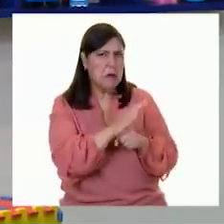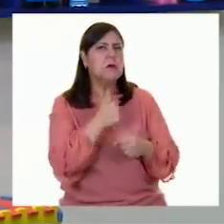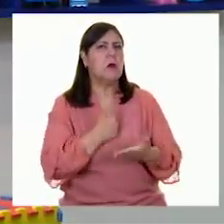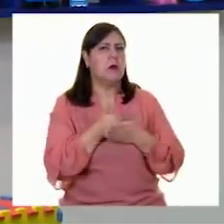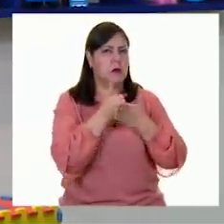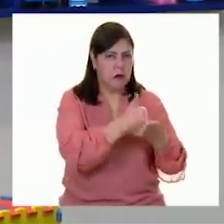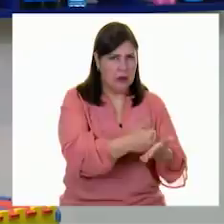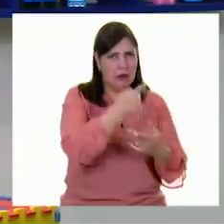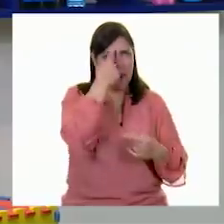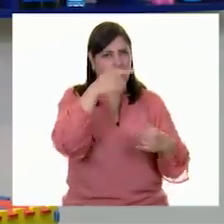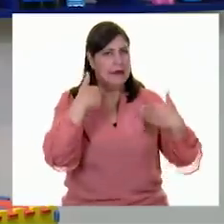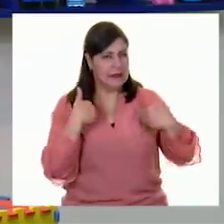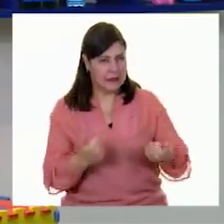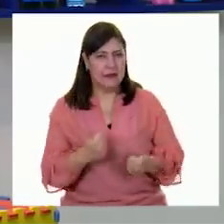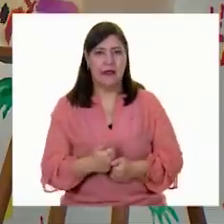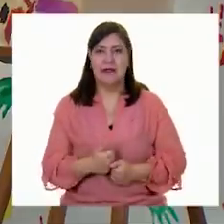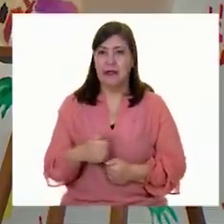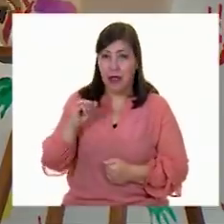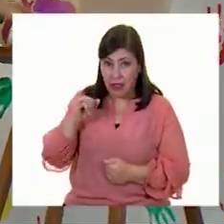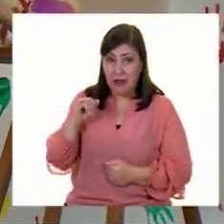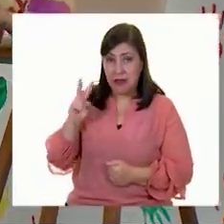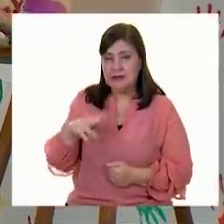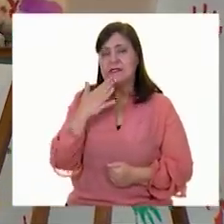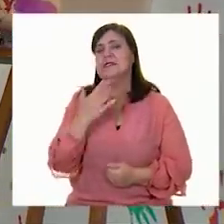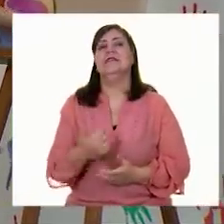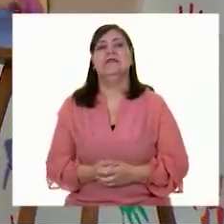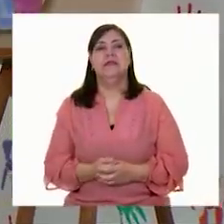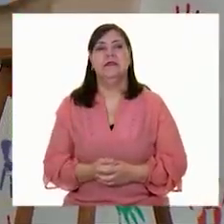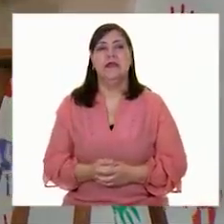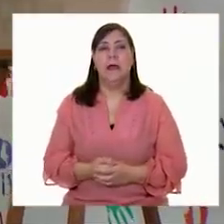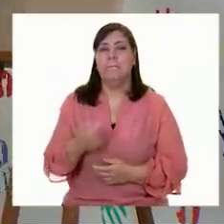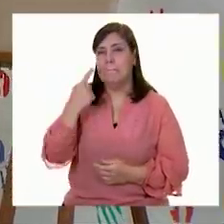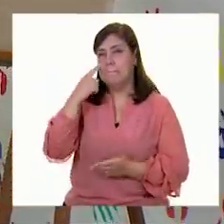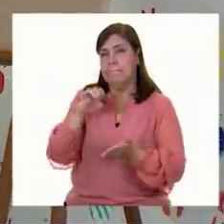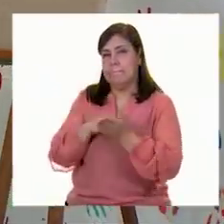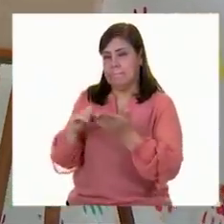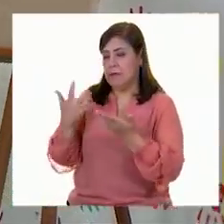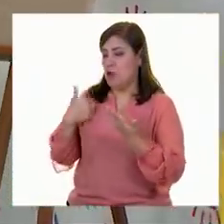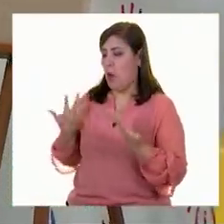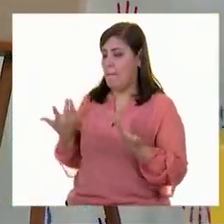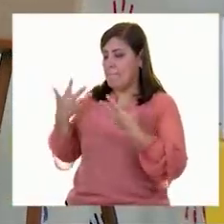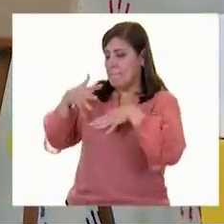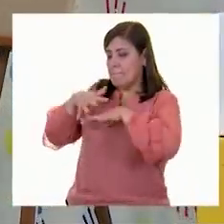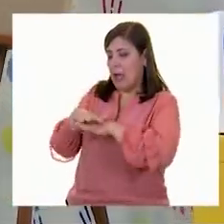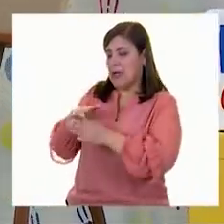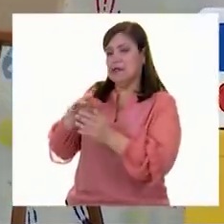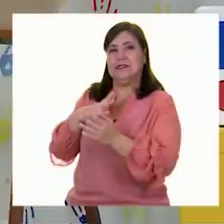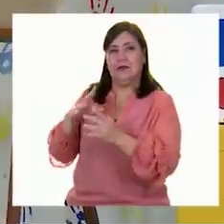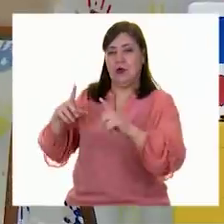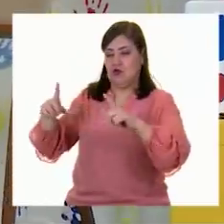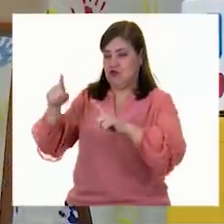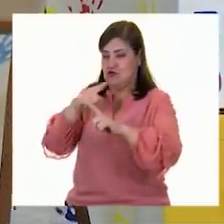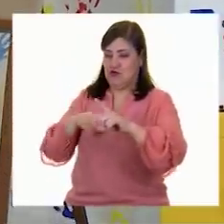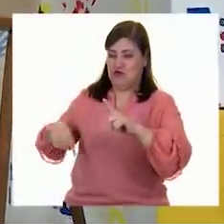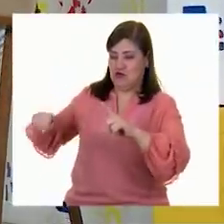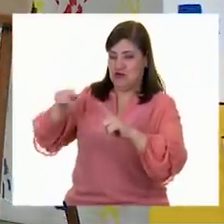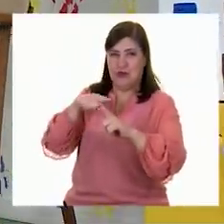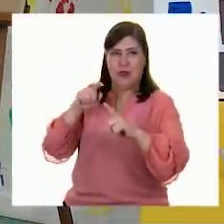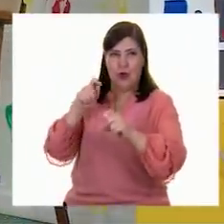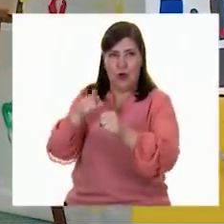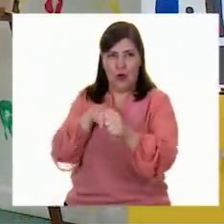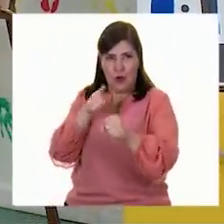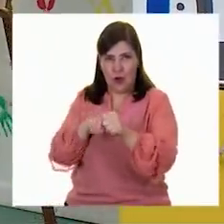¿Qué te parece? Sí, claro. Mira, por ejemplo, cuando yo mezclo mis colores en el lienzo, de la misma